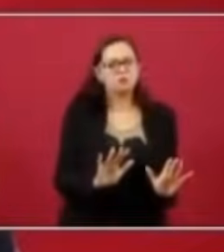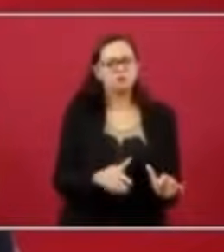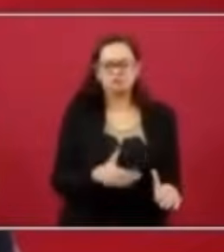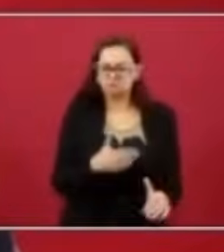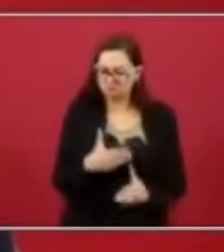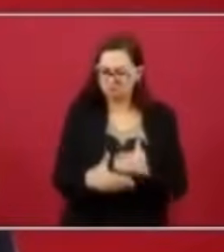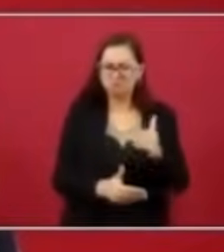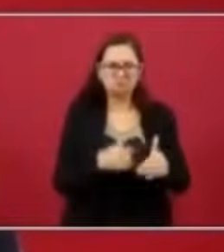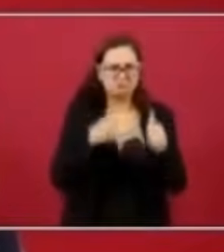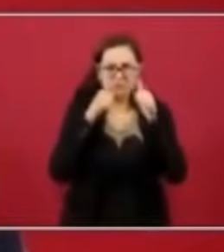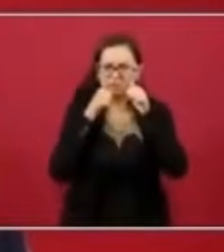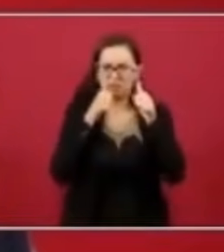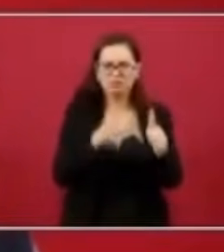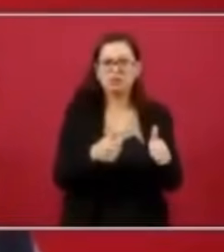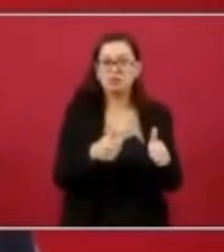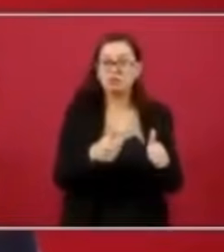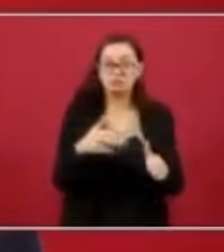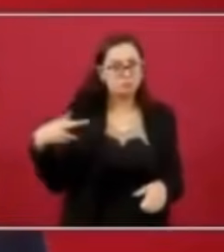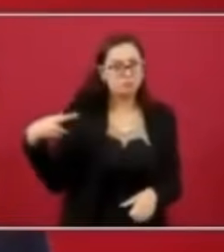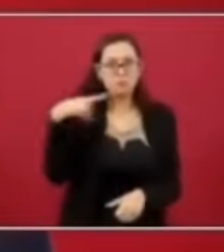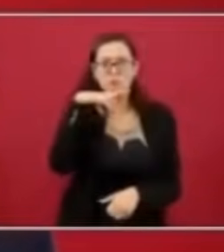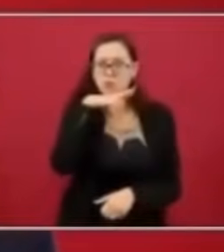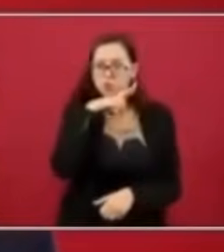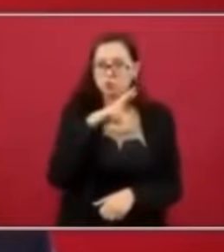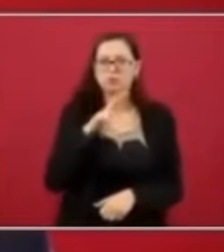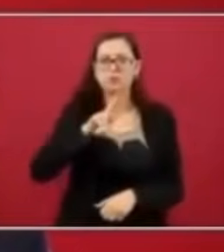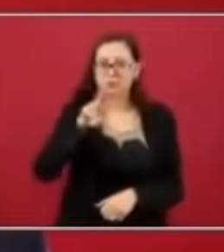de inmediato, de inmediato.